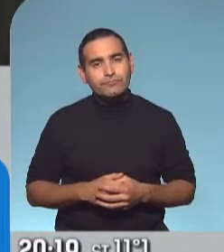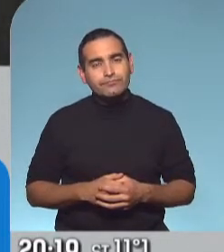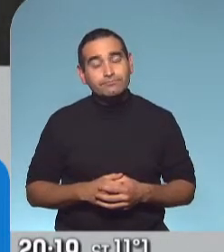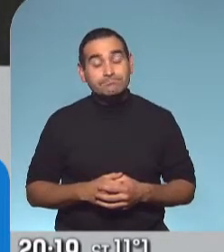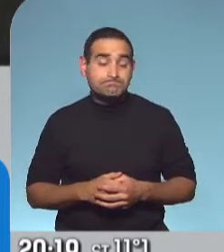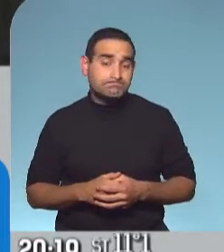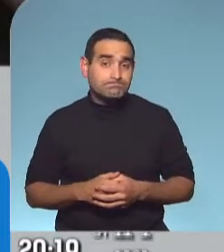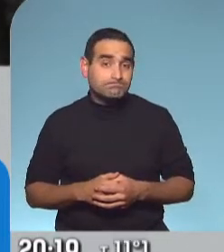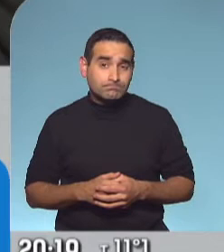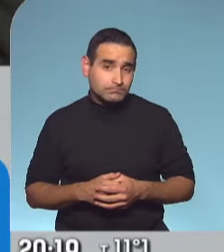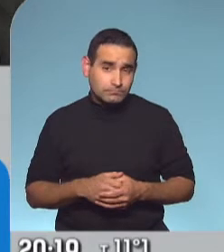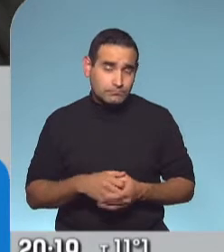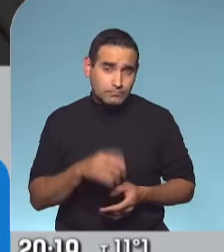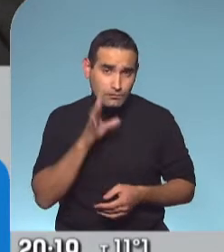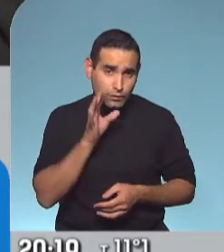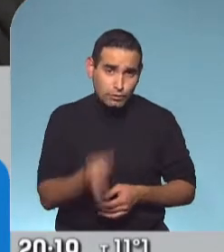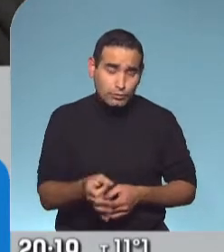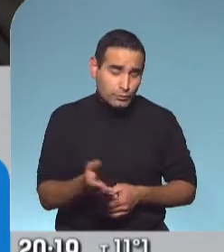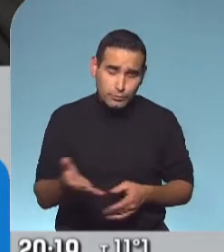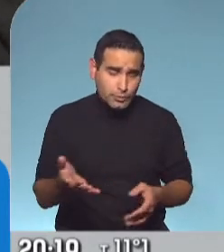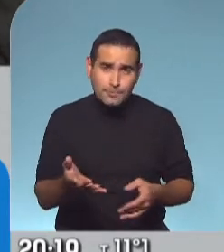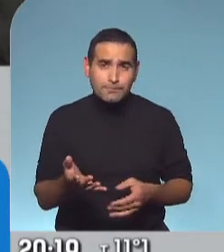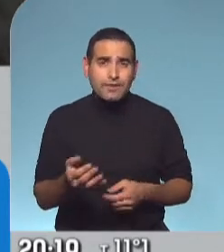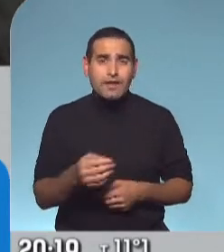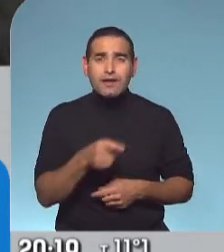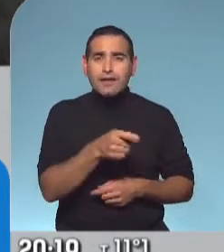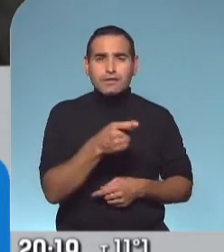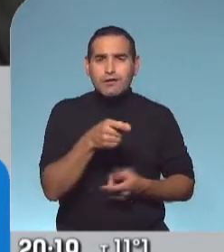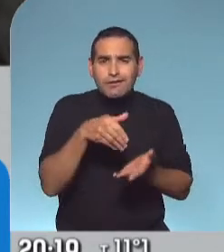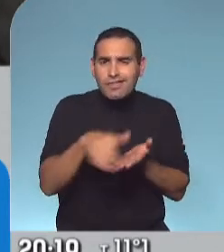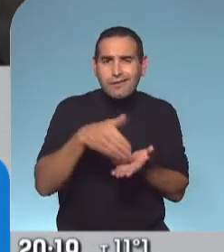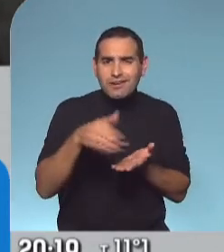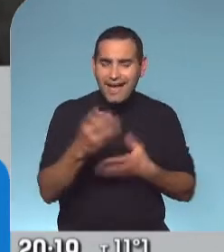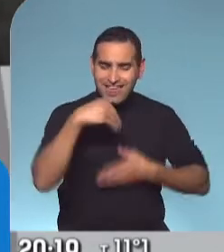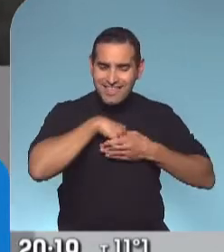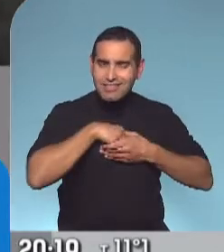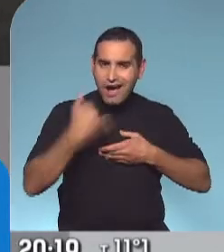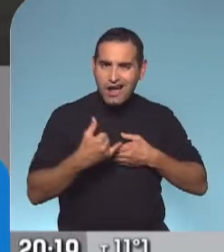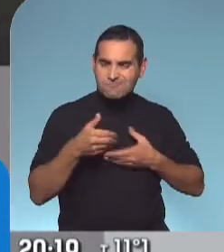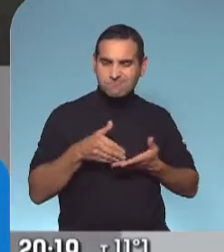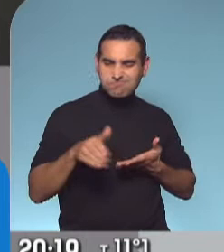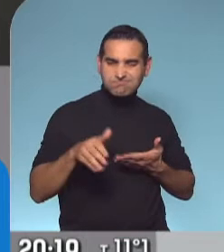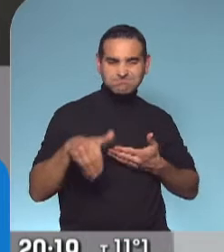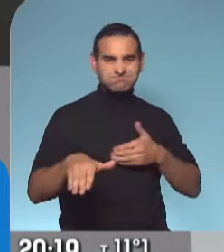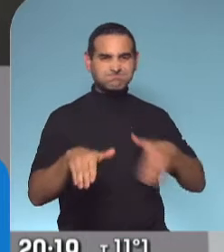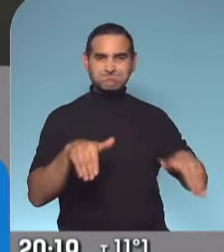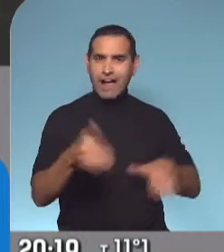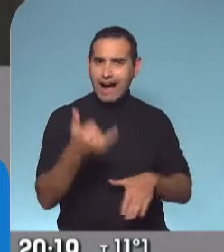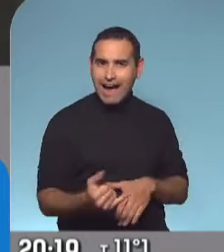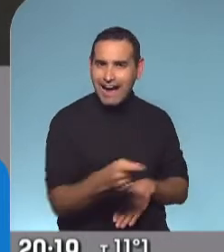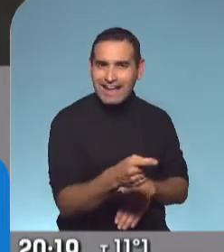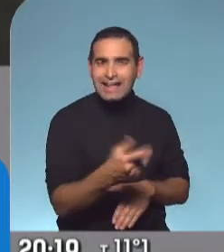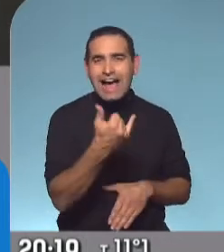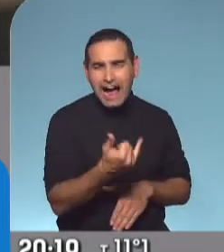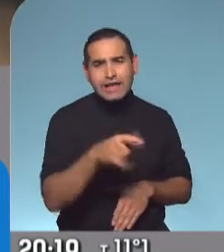Mira, porque evidentemente, a ver, no pueden salir, viste, del prejuicio. Y hay mucha gente, a ver, muchos ámbitos que